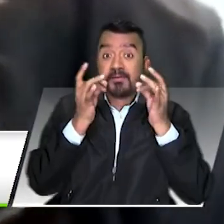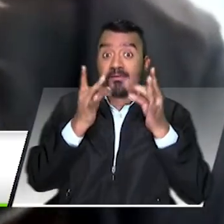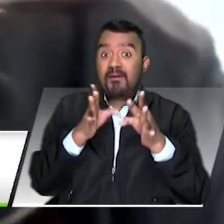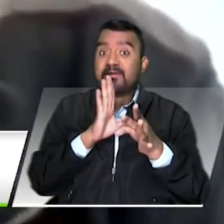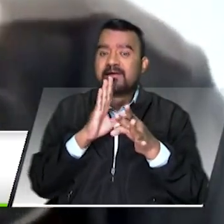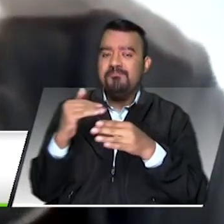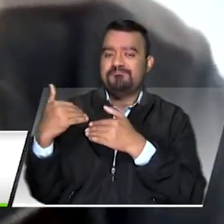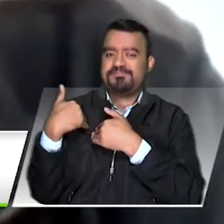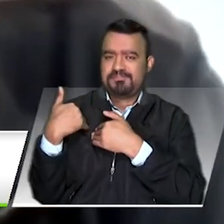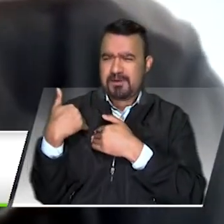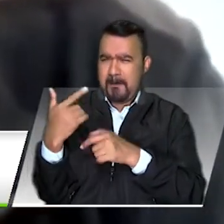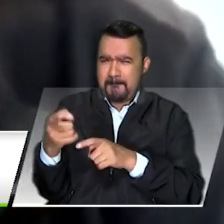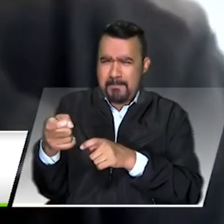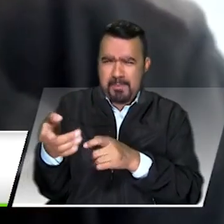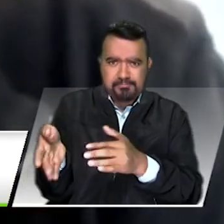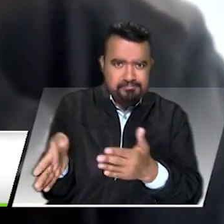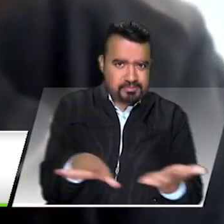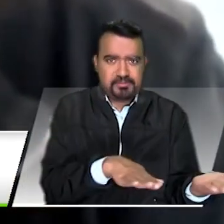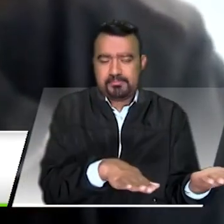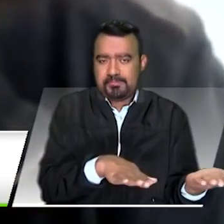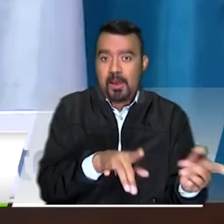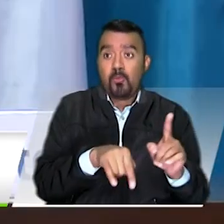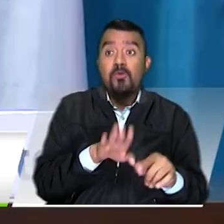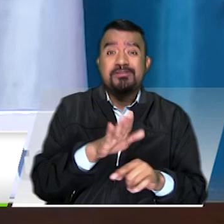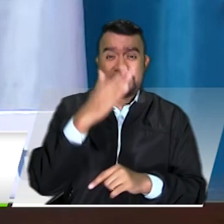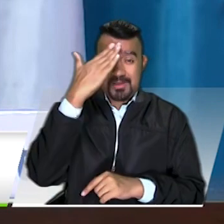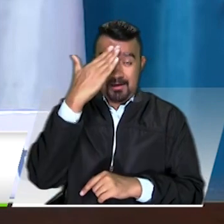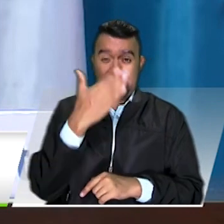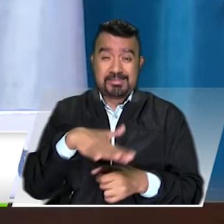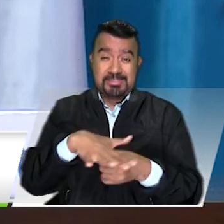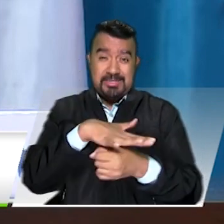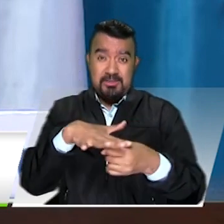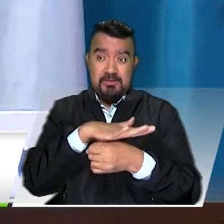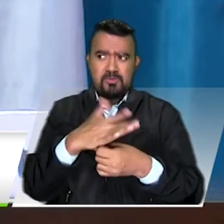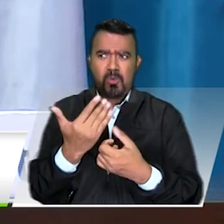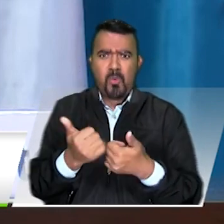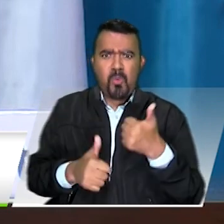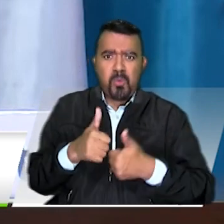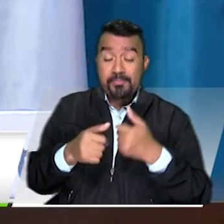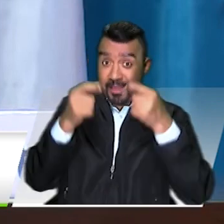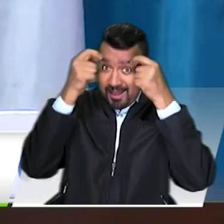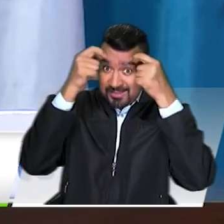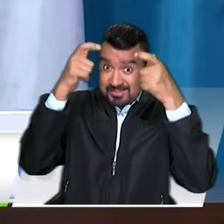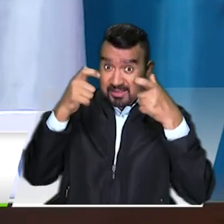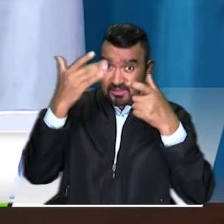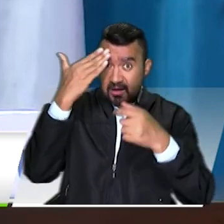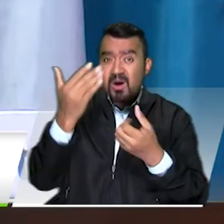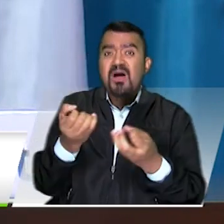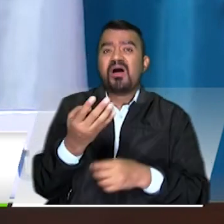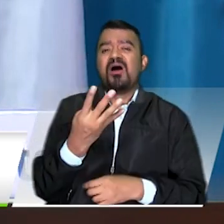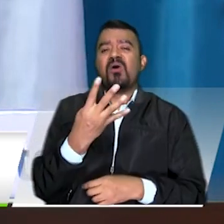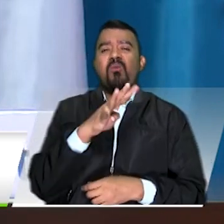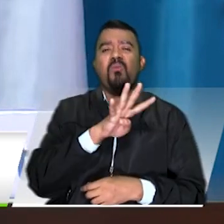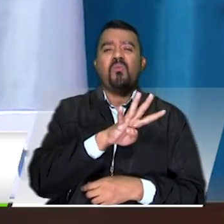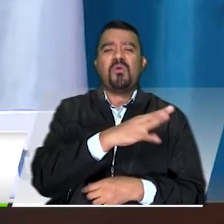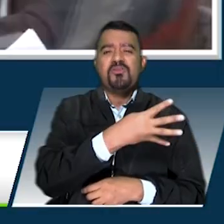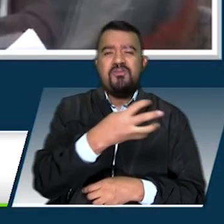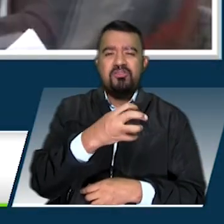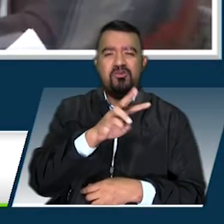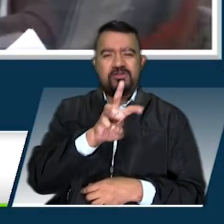por su presunta actuación en desprestigio del estado colombiano de los 484 denunciados